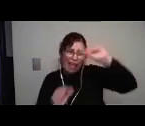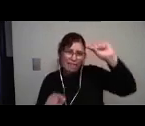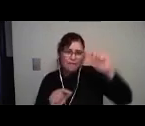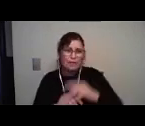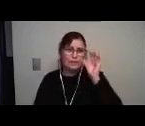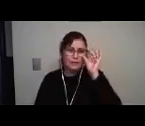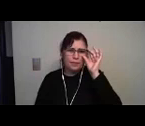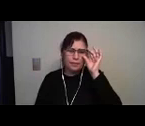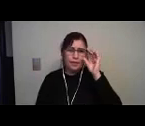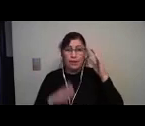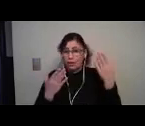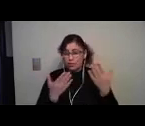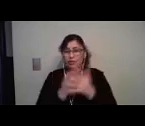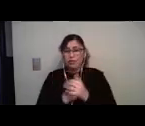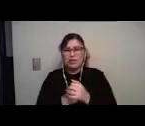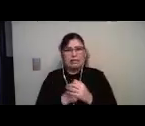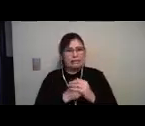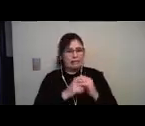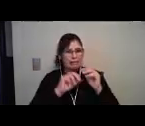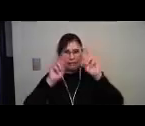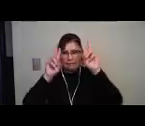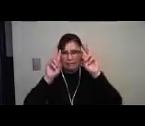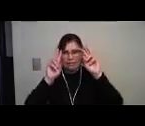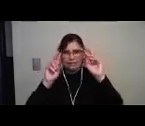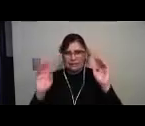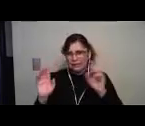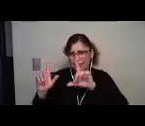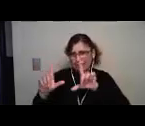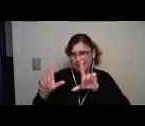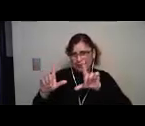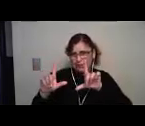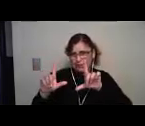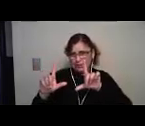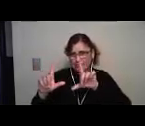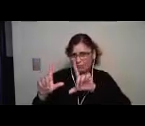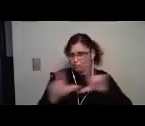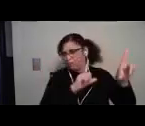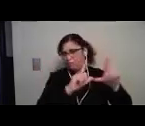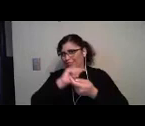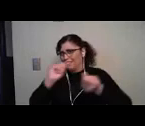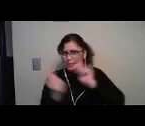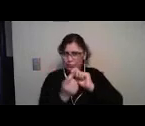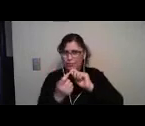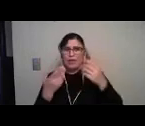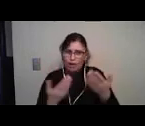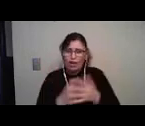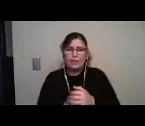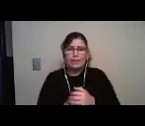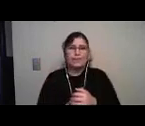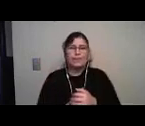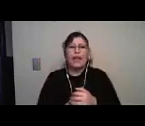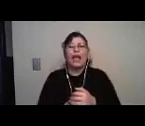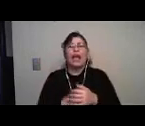Ahora, cambiamos un poco la página ¿ya? Y hablamos un poco sobre patología